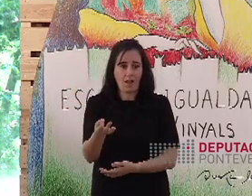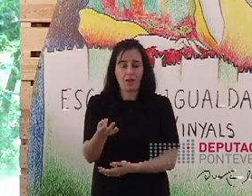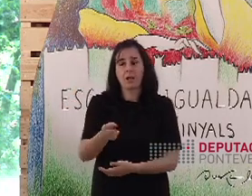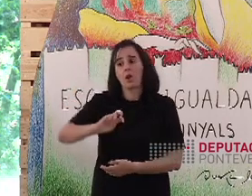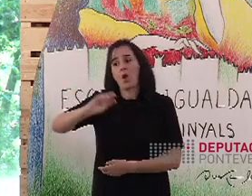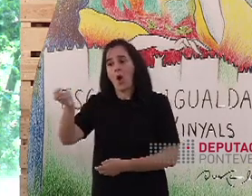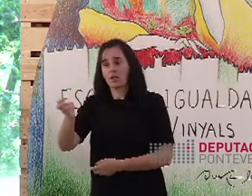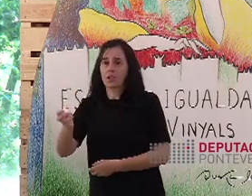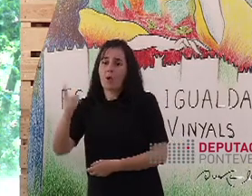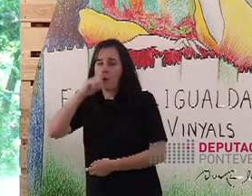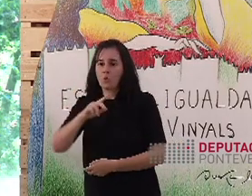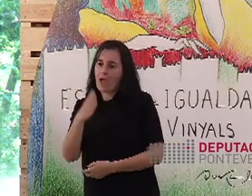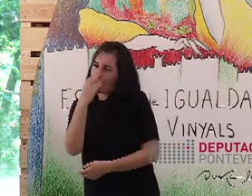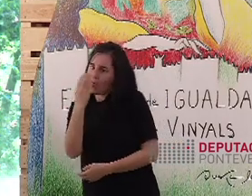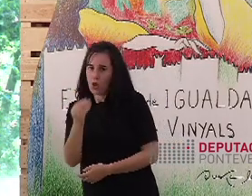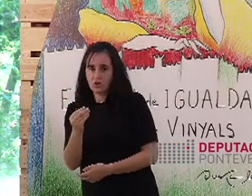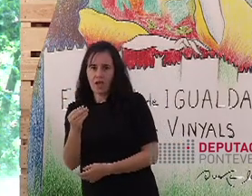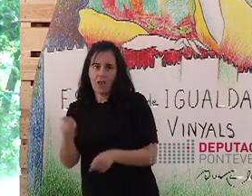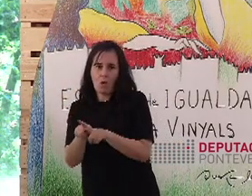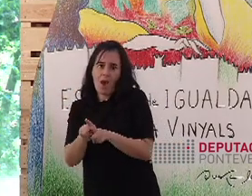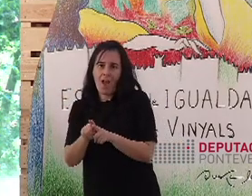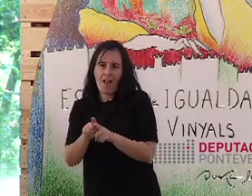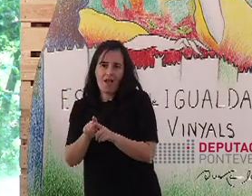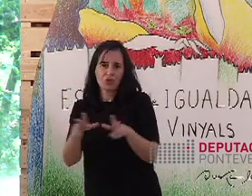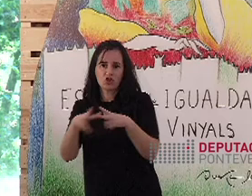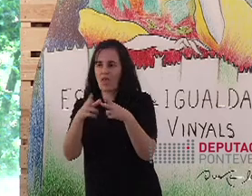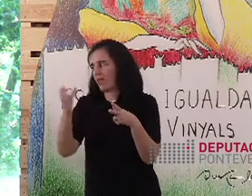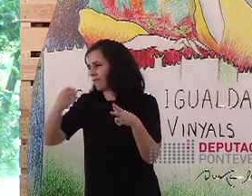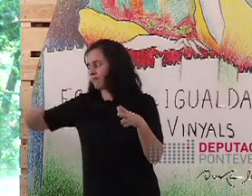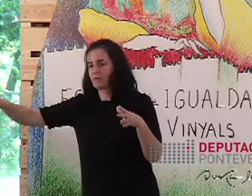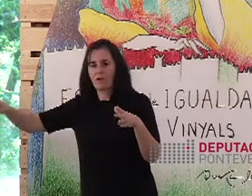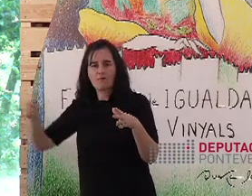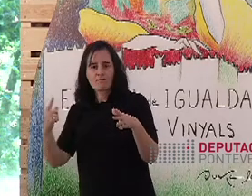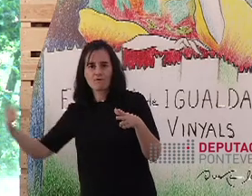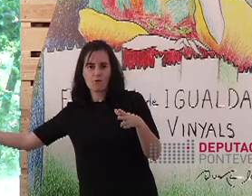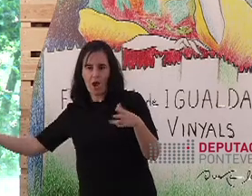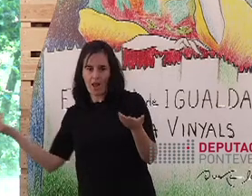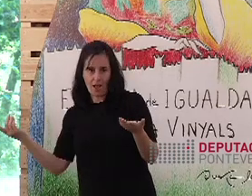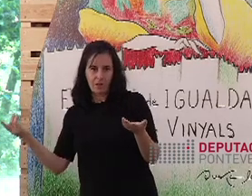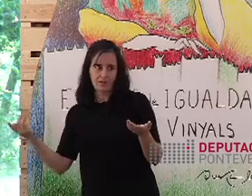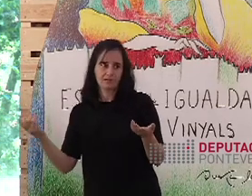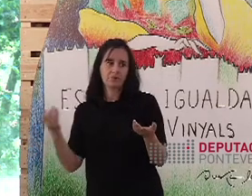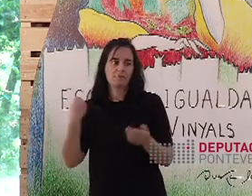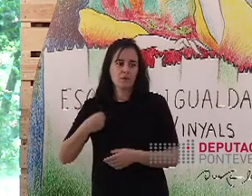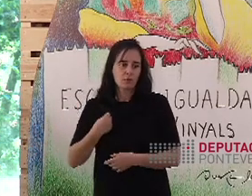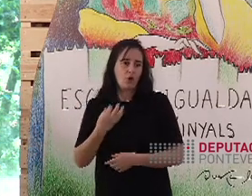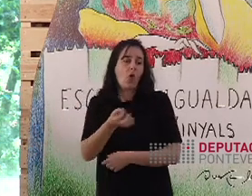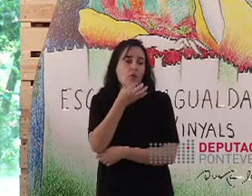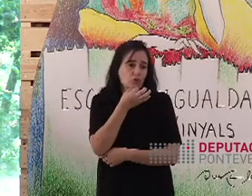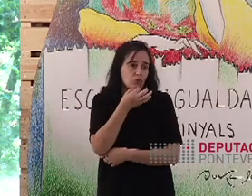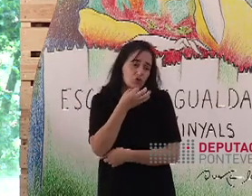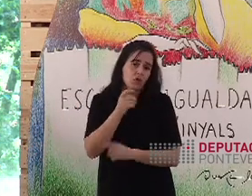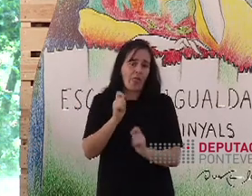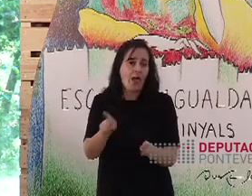e outra sería a puta viciosa que está fora de todos estes círculos e que son as que se lexitiman a través dos discursos que están,